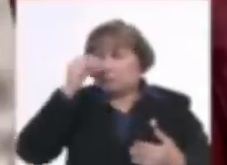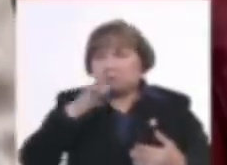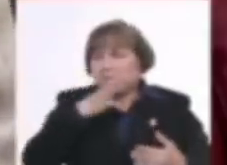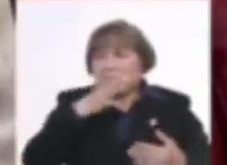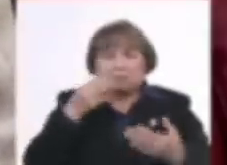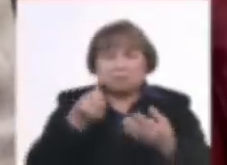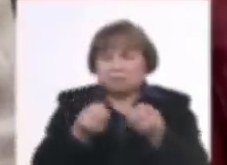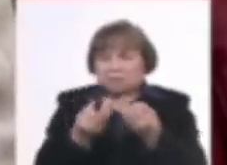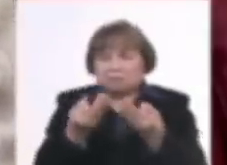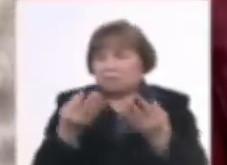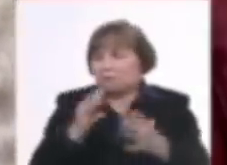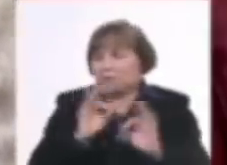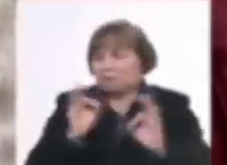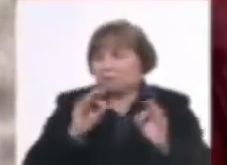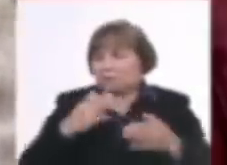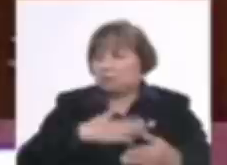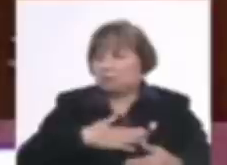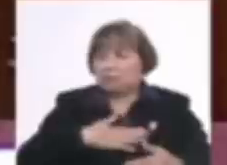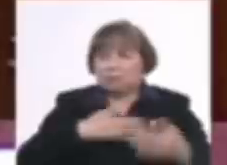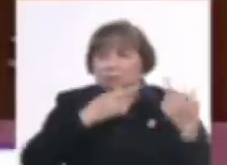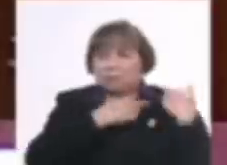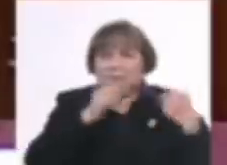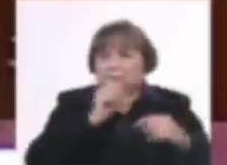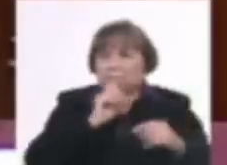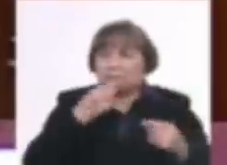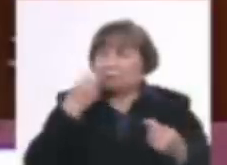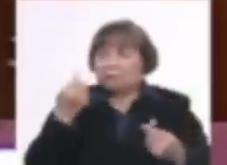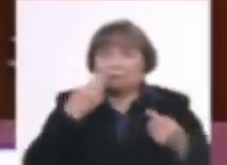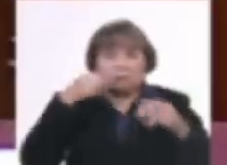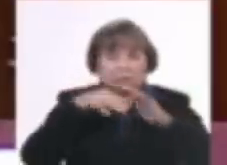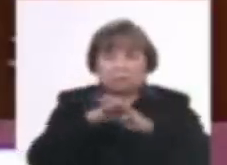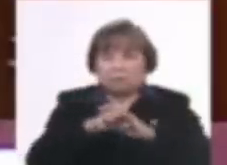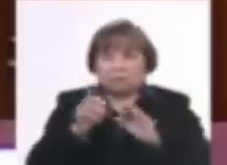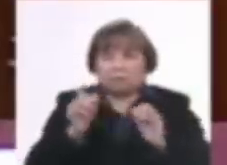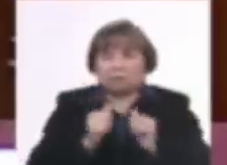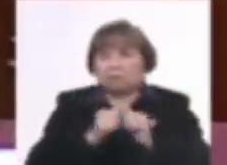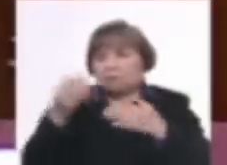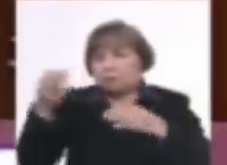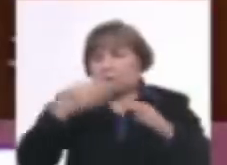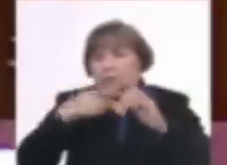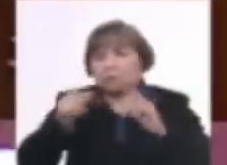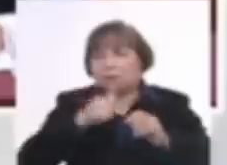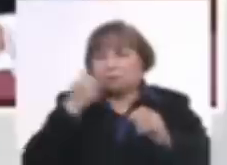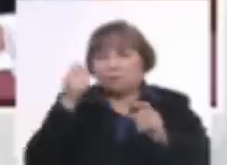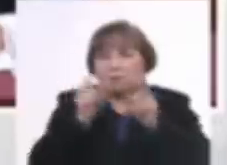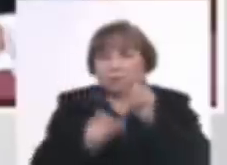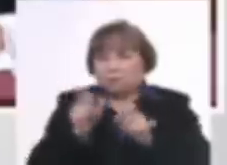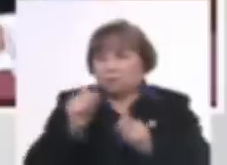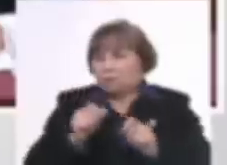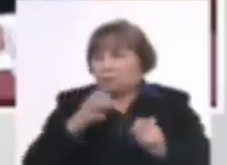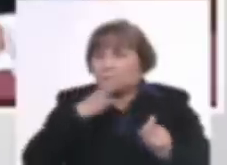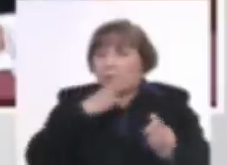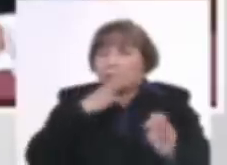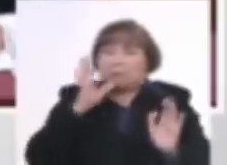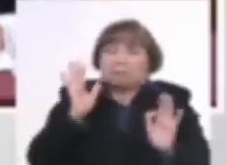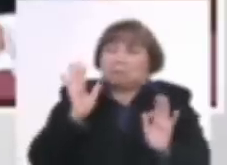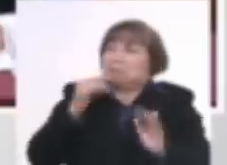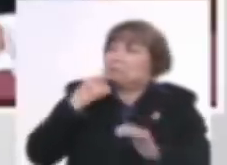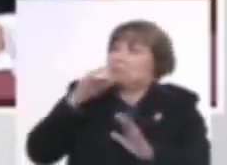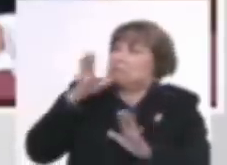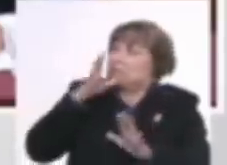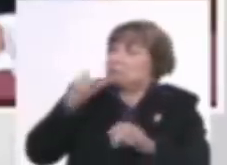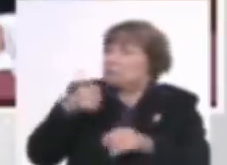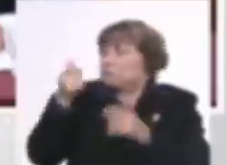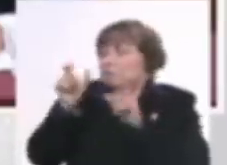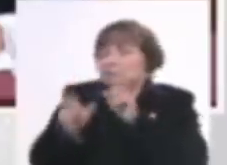número, no desconozco. No es mi responsabilidad. ¿Susy Díaz no solamente ha ingresado con usted, habría ingresado con otras personas? No sé si ha ingresado